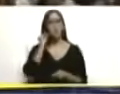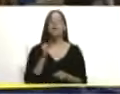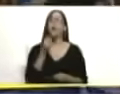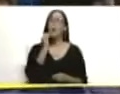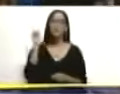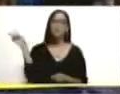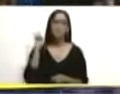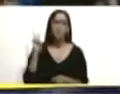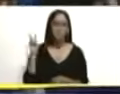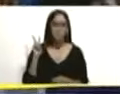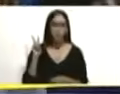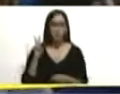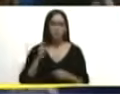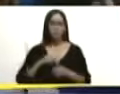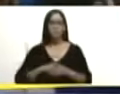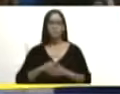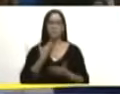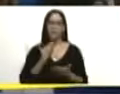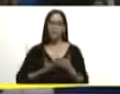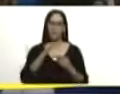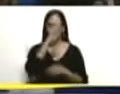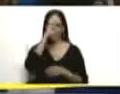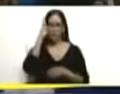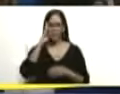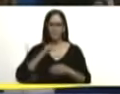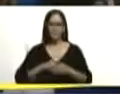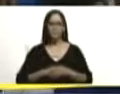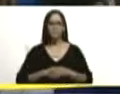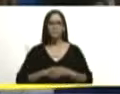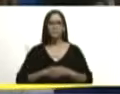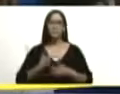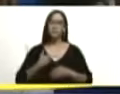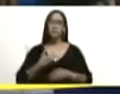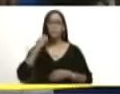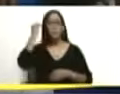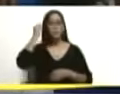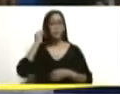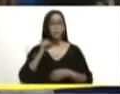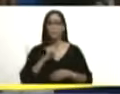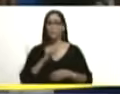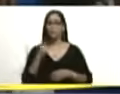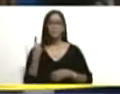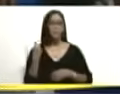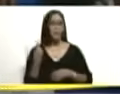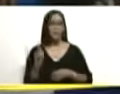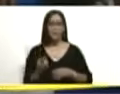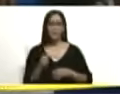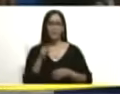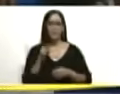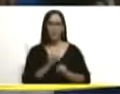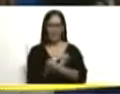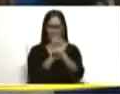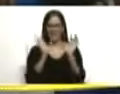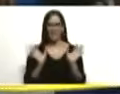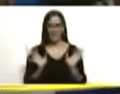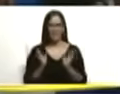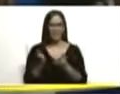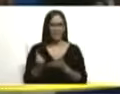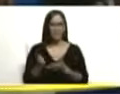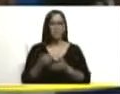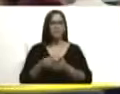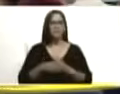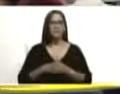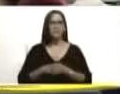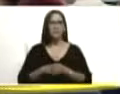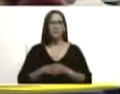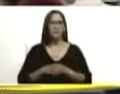de Venezuela. Gracias, Diosdado. Yo creo que no hacía falta que tú aclararas eso,